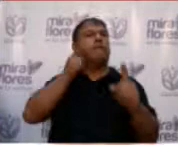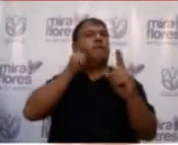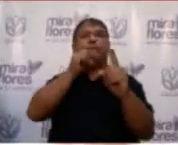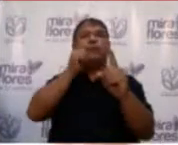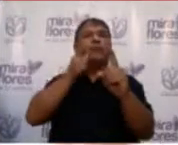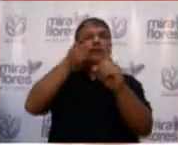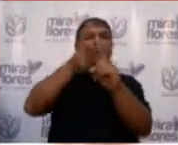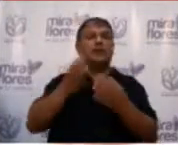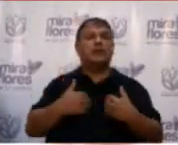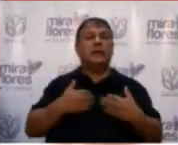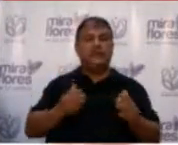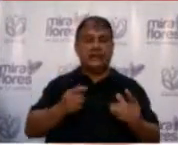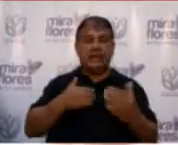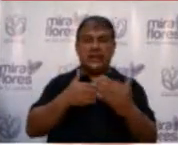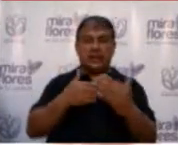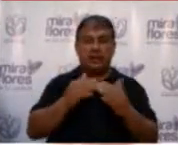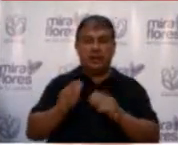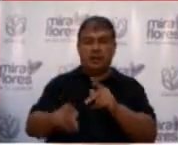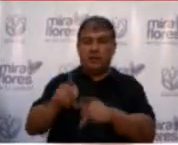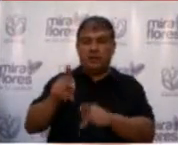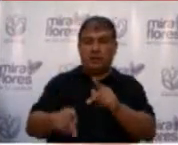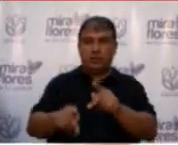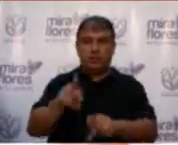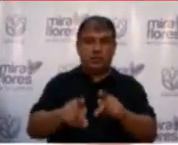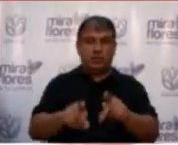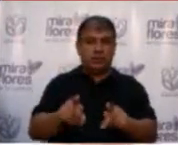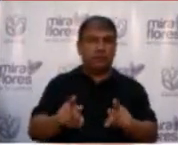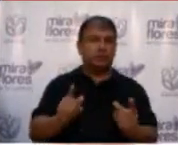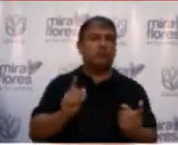se tiene para acercar a la ciudadanía